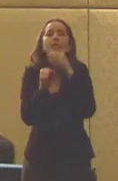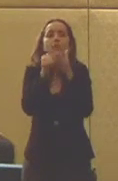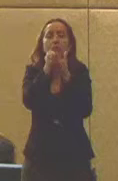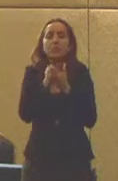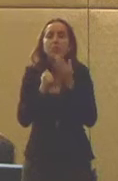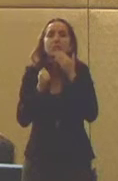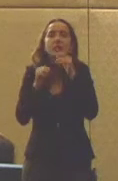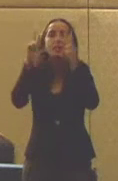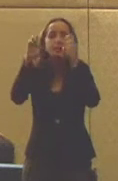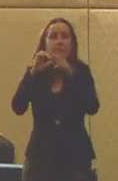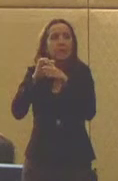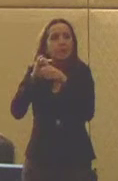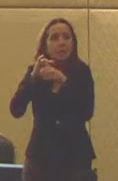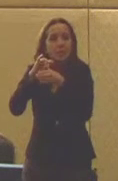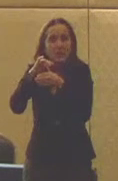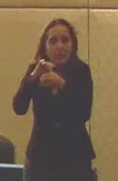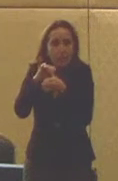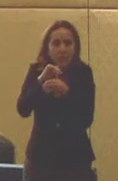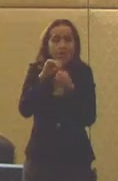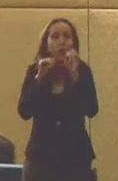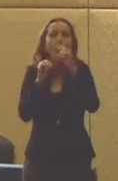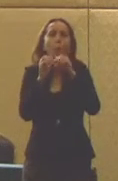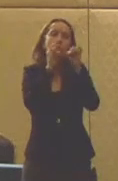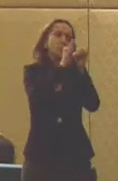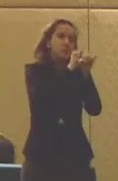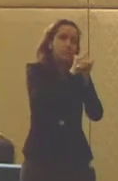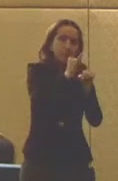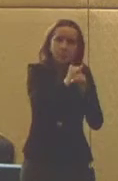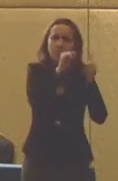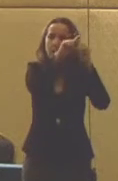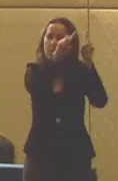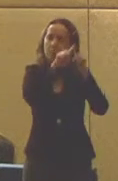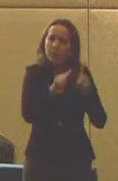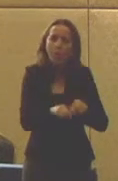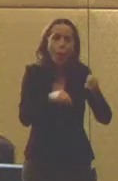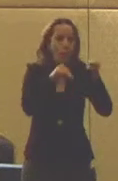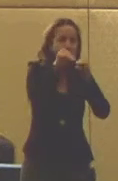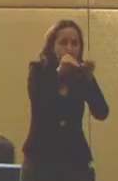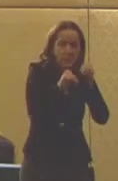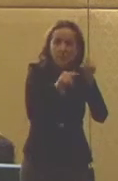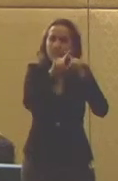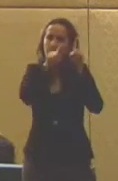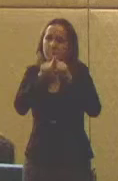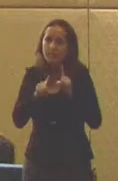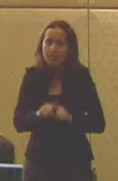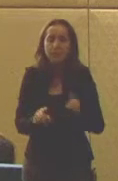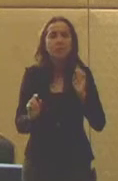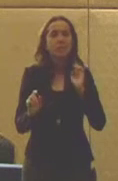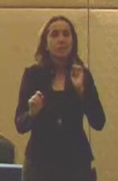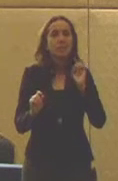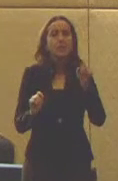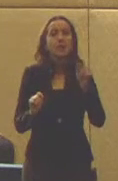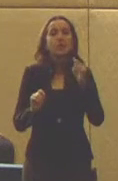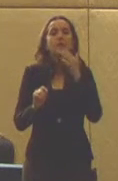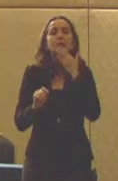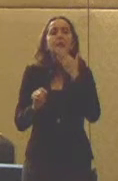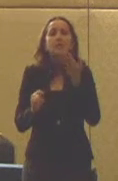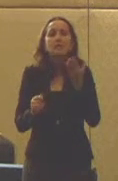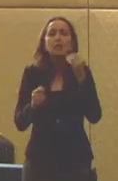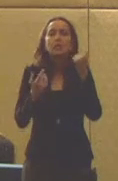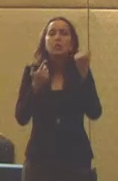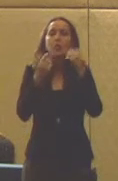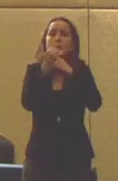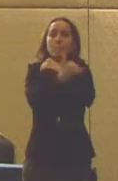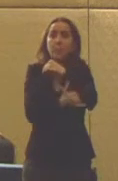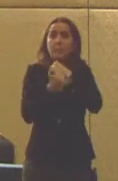mapas hechos por diferentes instituciones, evaluaciones con metodologías diferentes. Aquí vemos que aproximadamente en la mitad de los países de la región